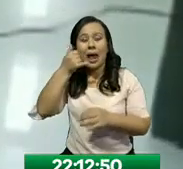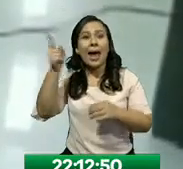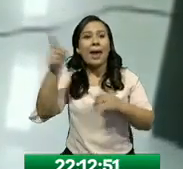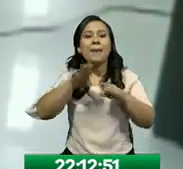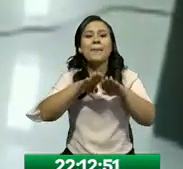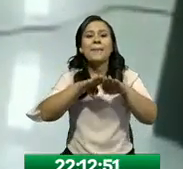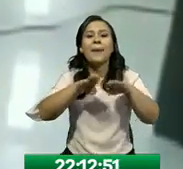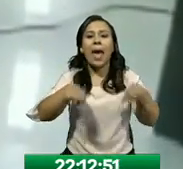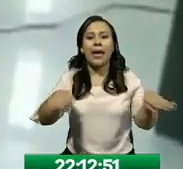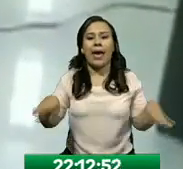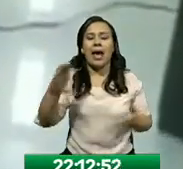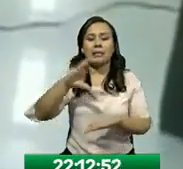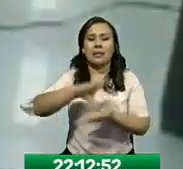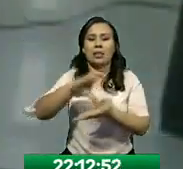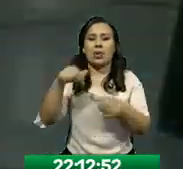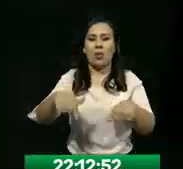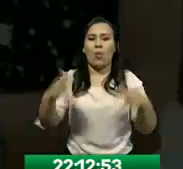Guayaquil.